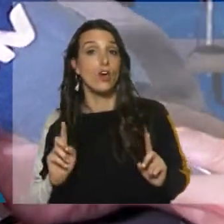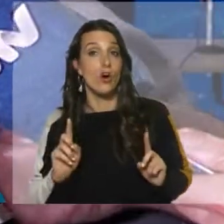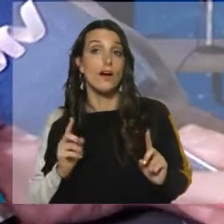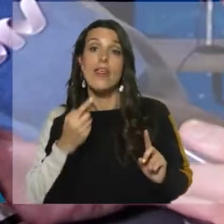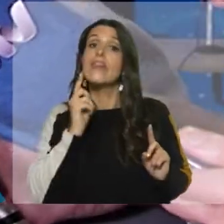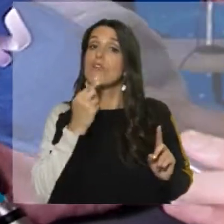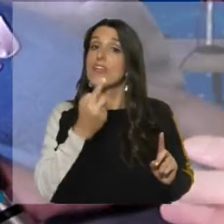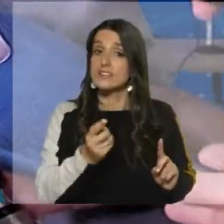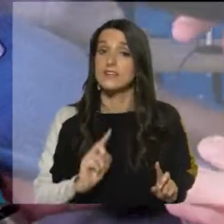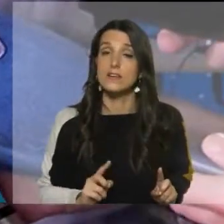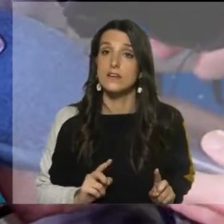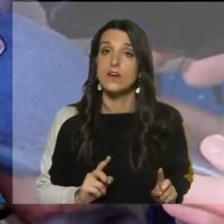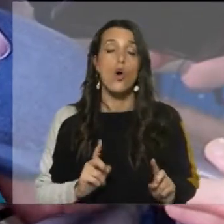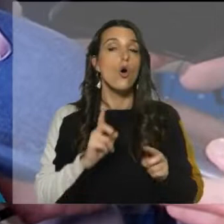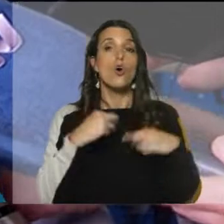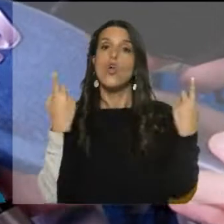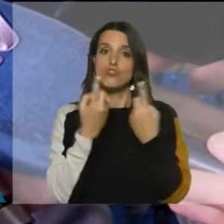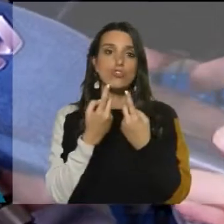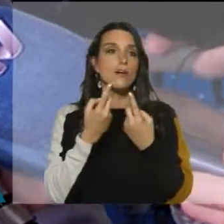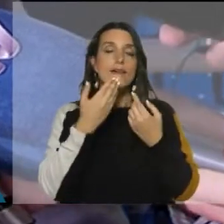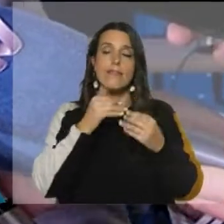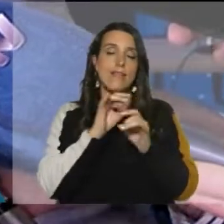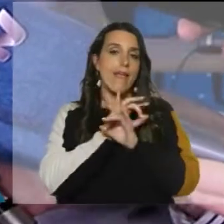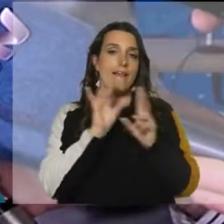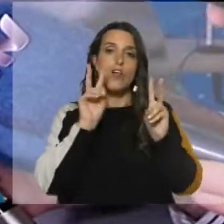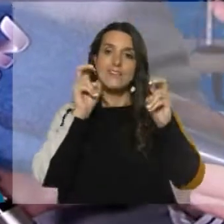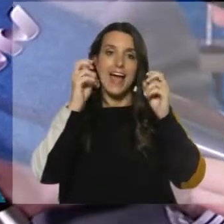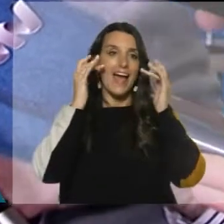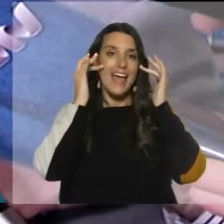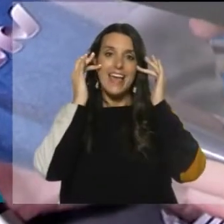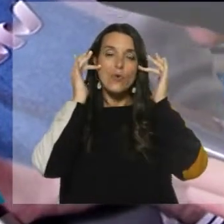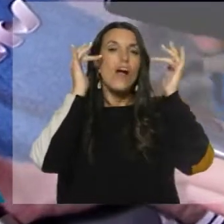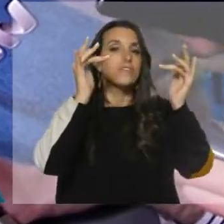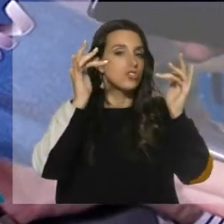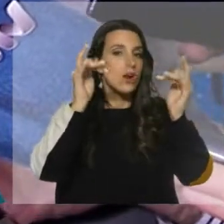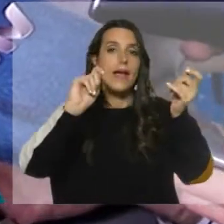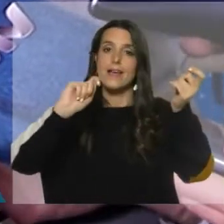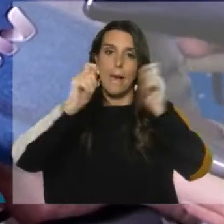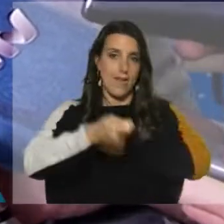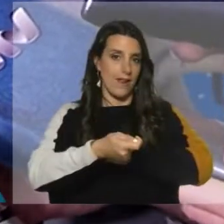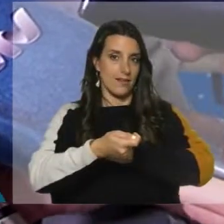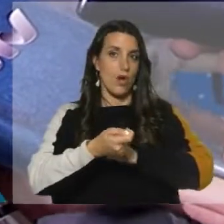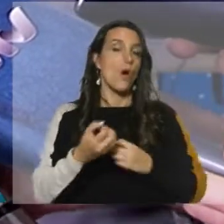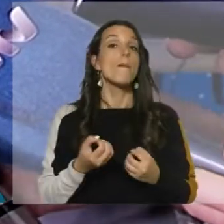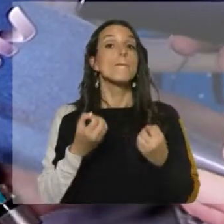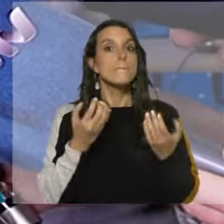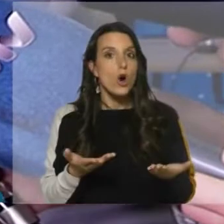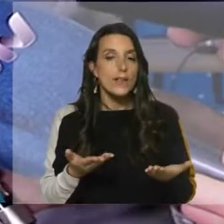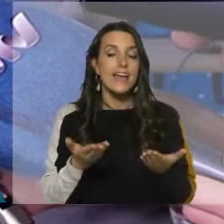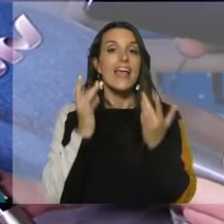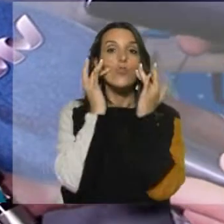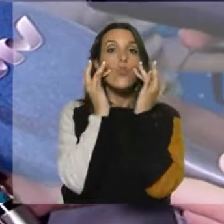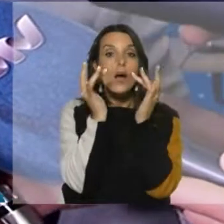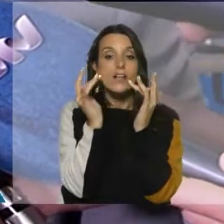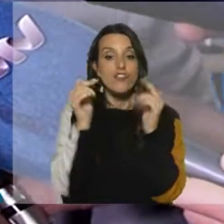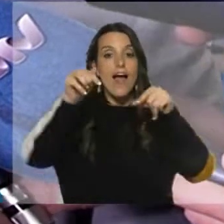decirlo. Nosotros entendemos que tenemos que llevar adelante este proceso de transformación y de cambio porque entendemos que la educación